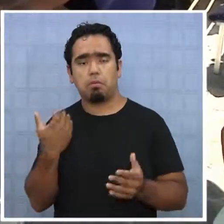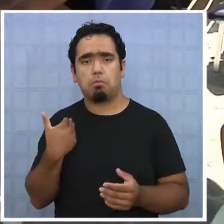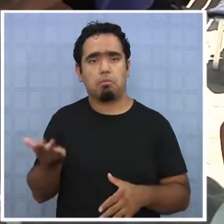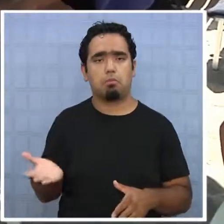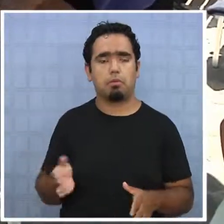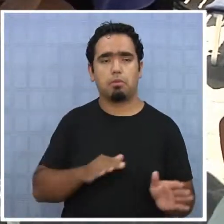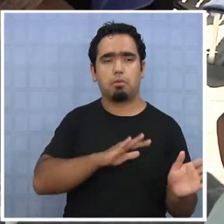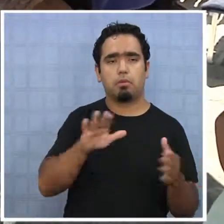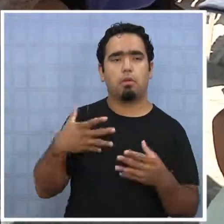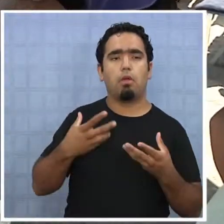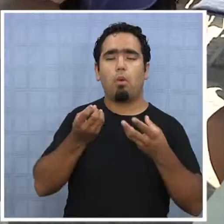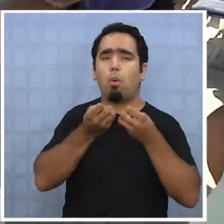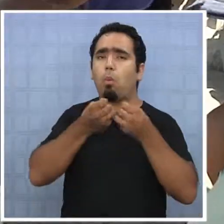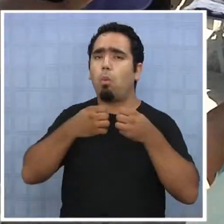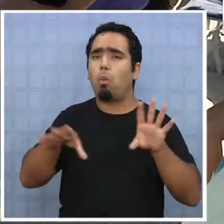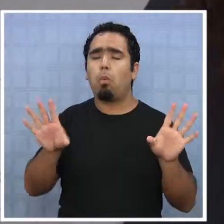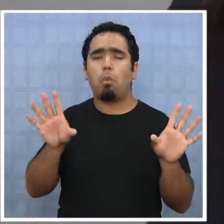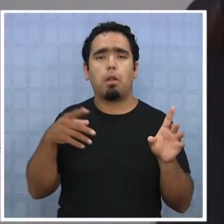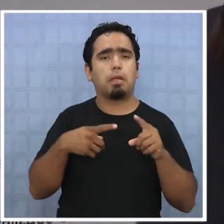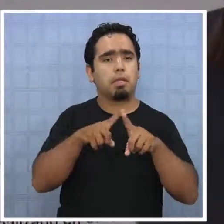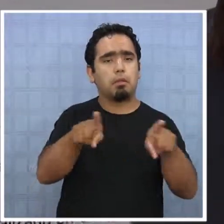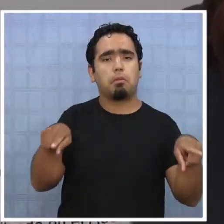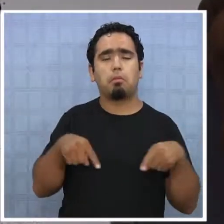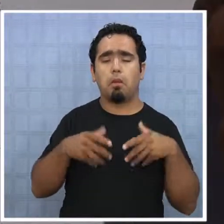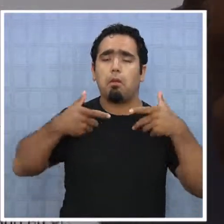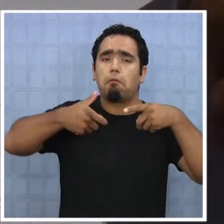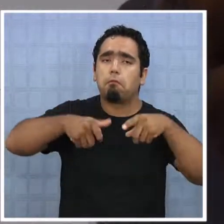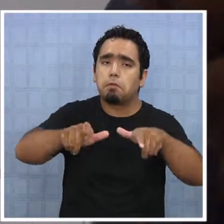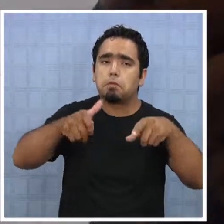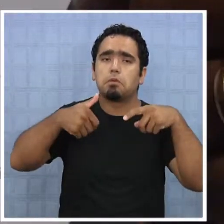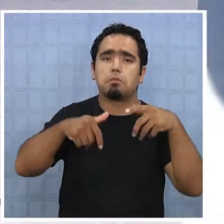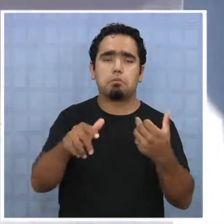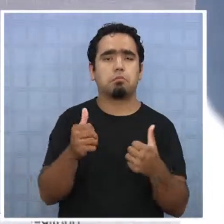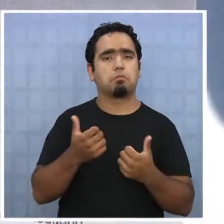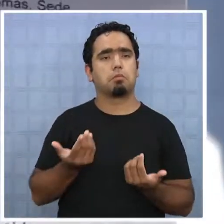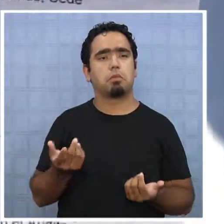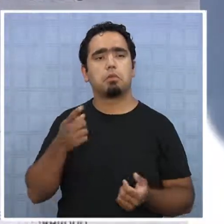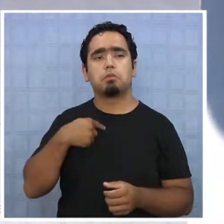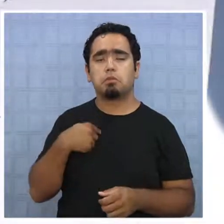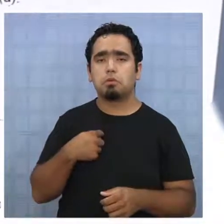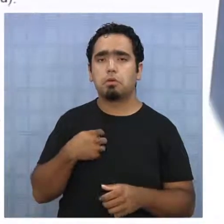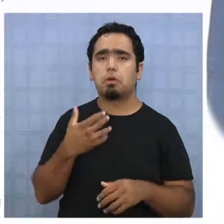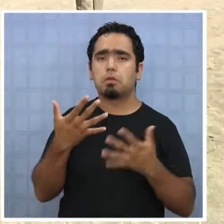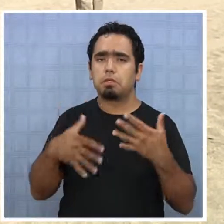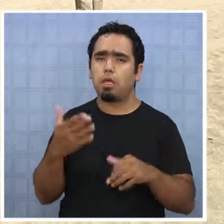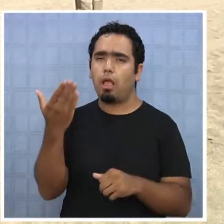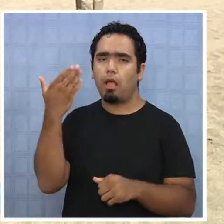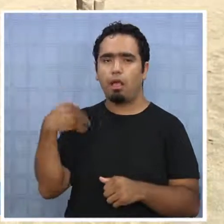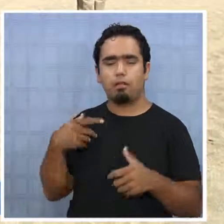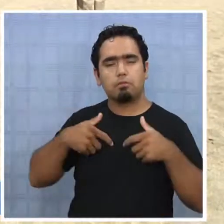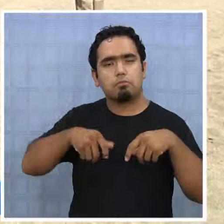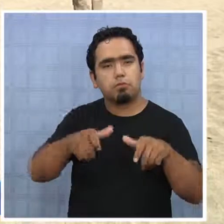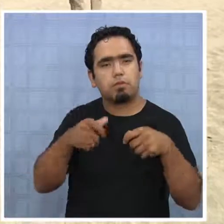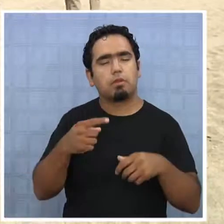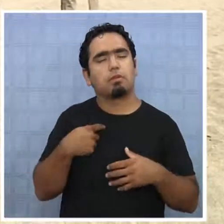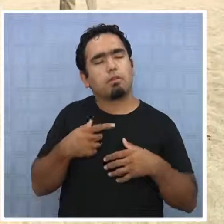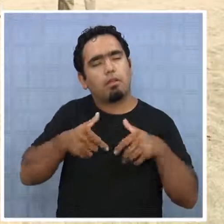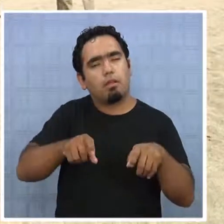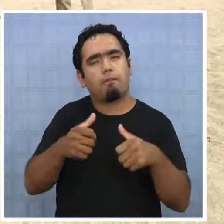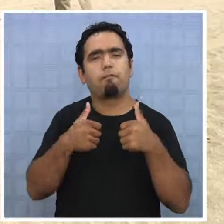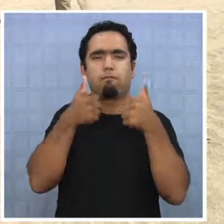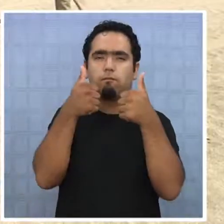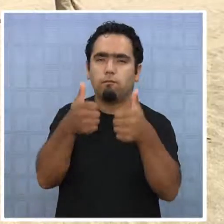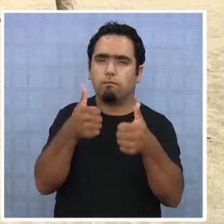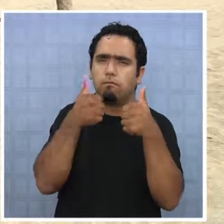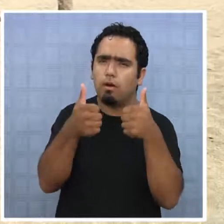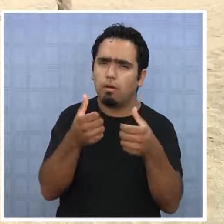sea discapacitada. Como en cualquier salón donde uno vaya a hacerse masaje. Yo me he dicho en otras partes, echaba de menos ahora esto, pero